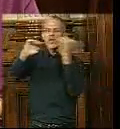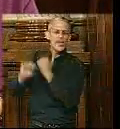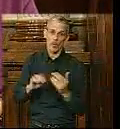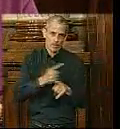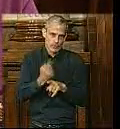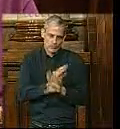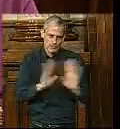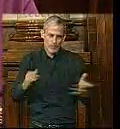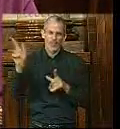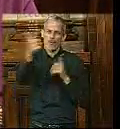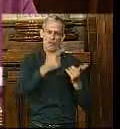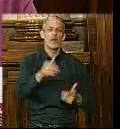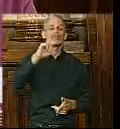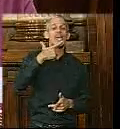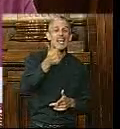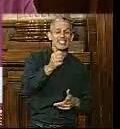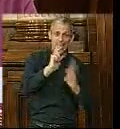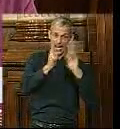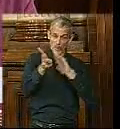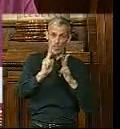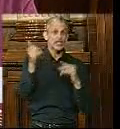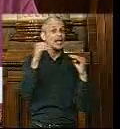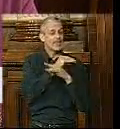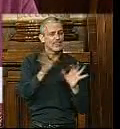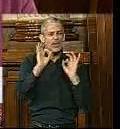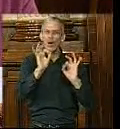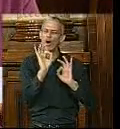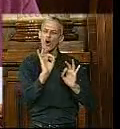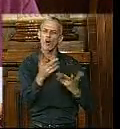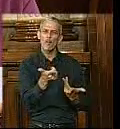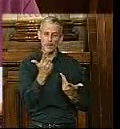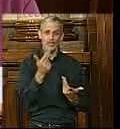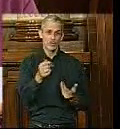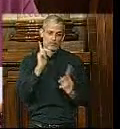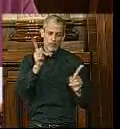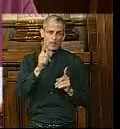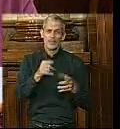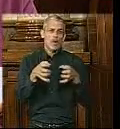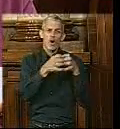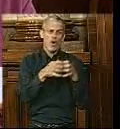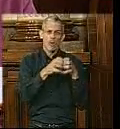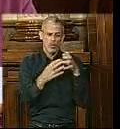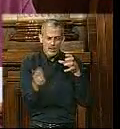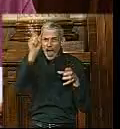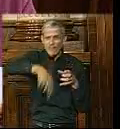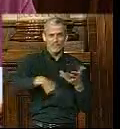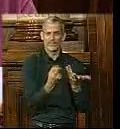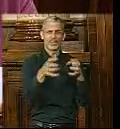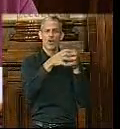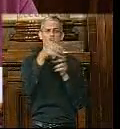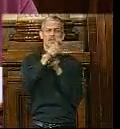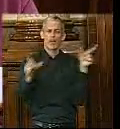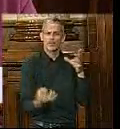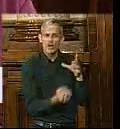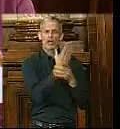por otro lado, la lengua de señas, al ser una lengua, es lógico que responde a una comunidad de usuarios y